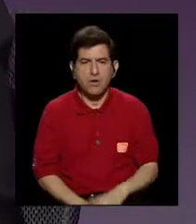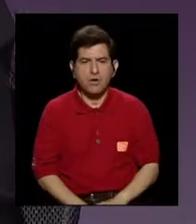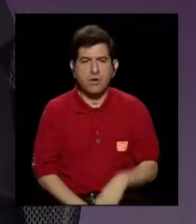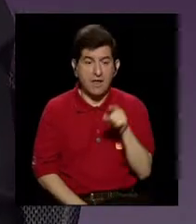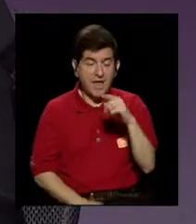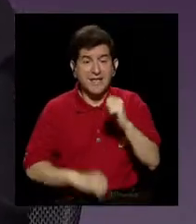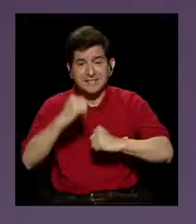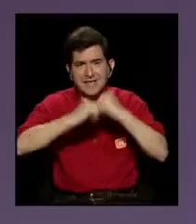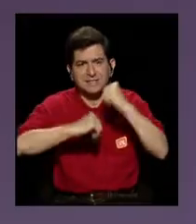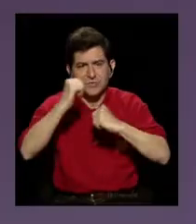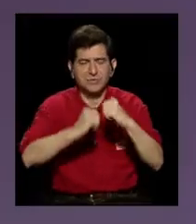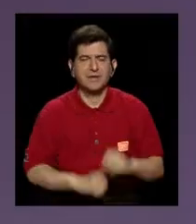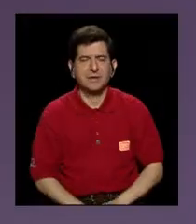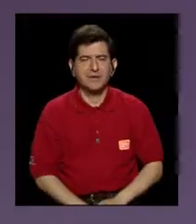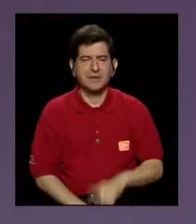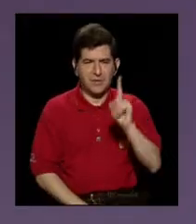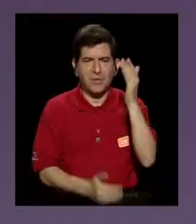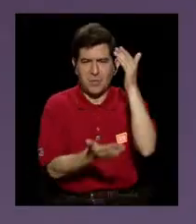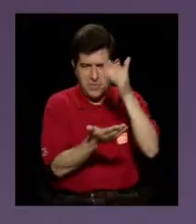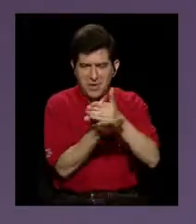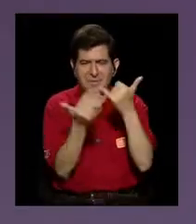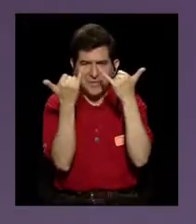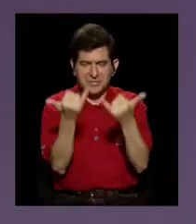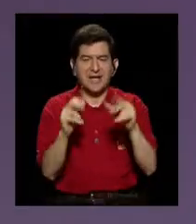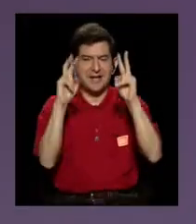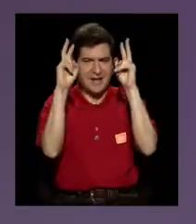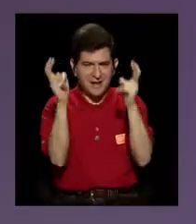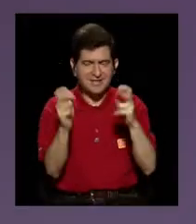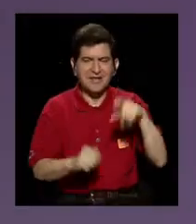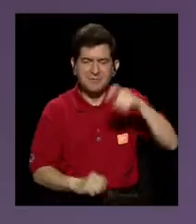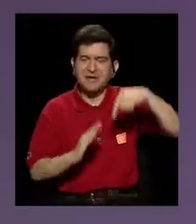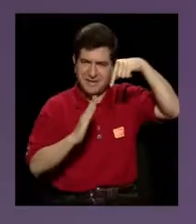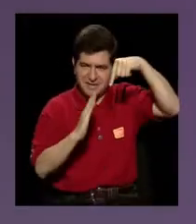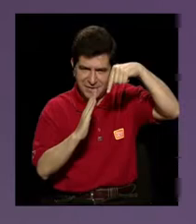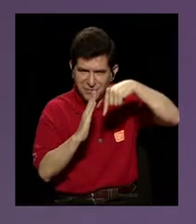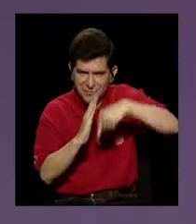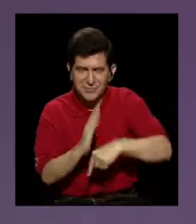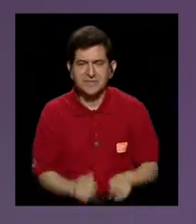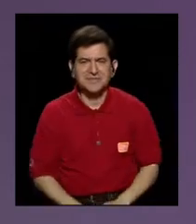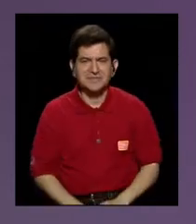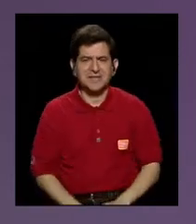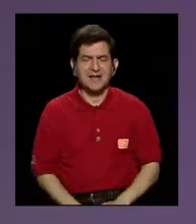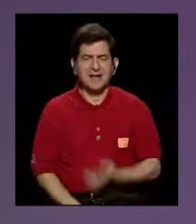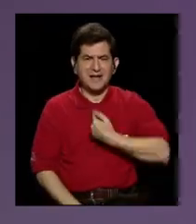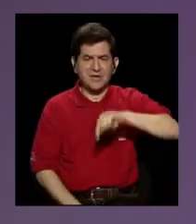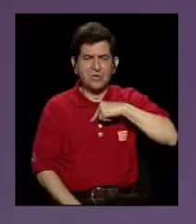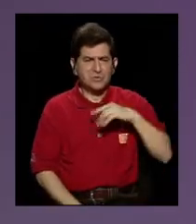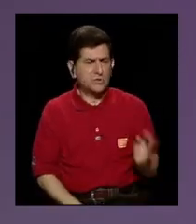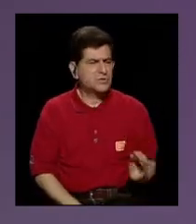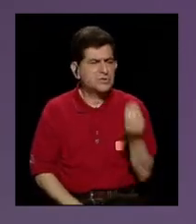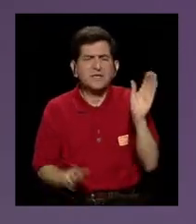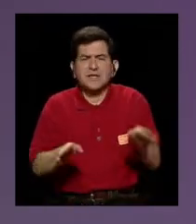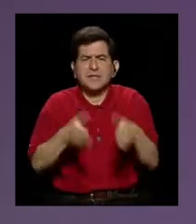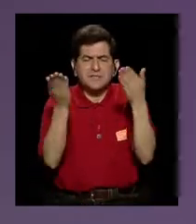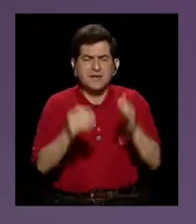causas estructurales. Vamos a hacer un corte acá porque ese tema lo tenemos que ampliar. ¿Cómo nos estamos criando? ¿Por